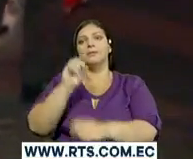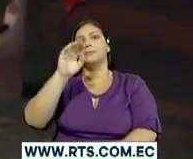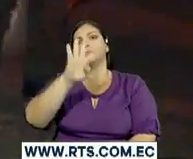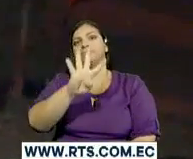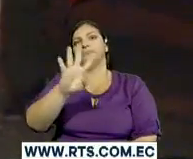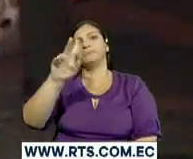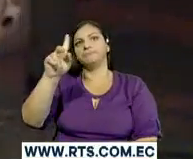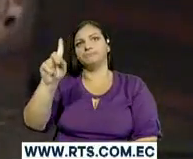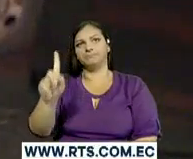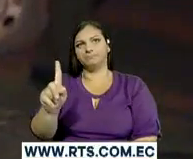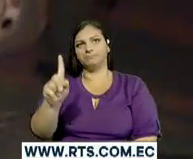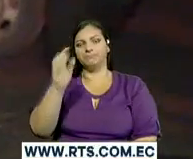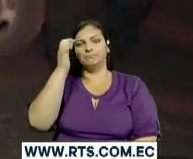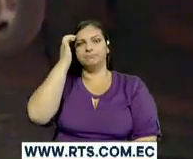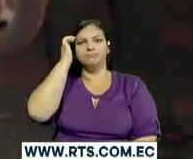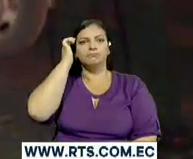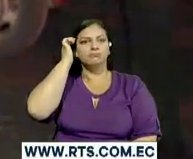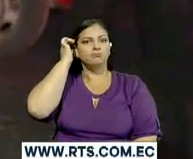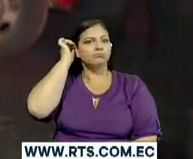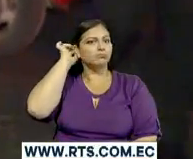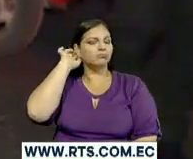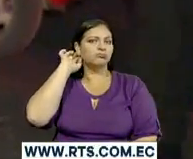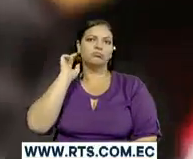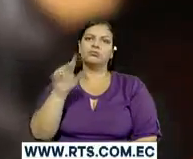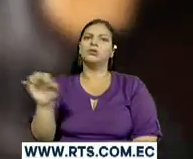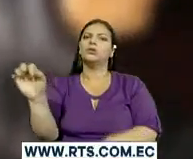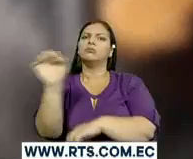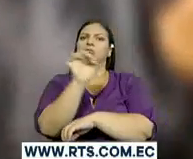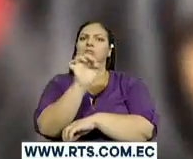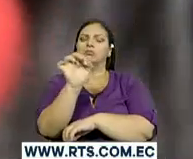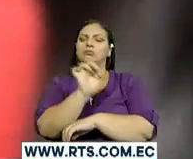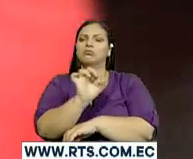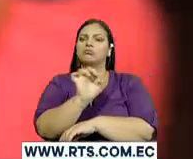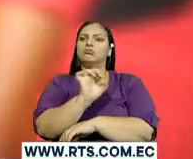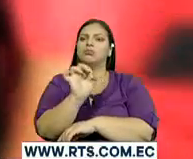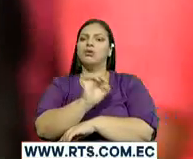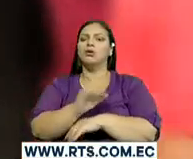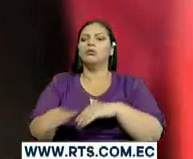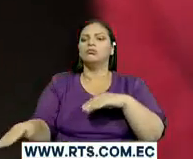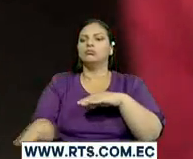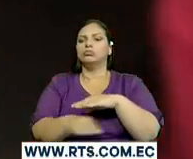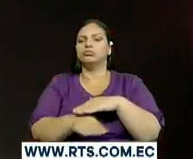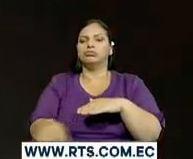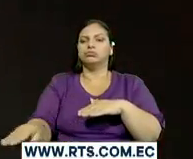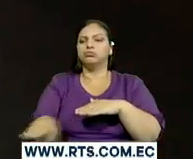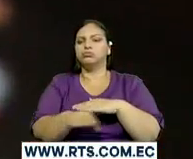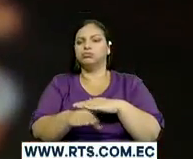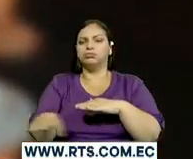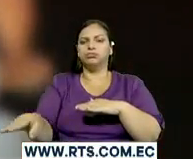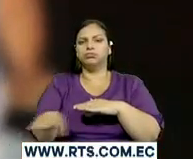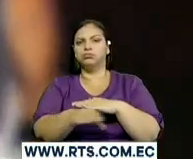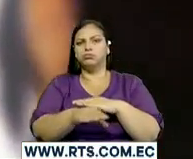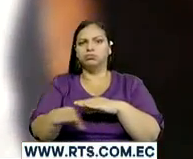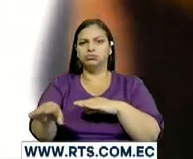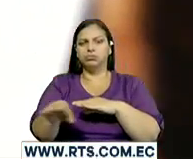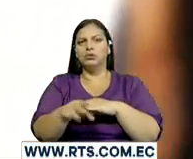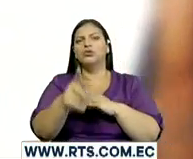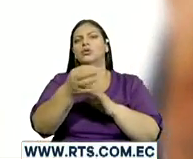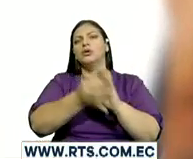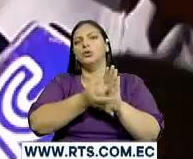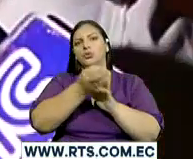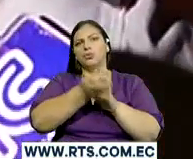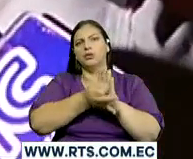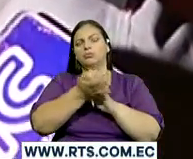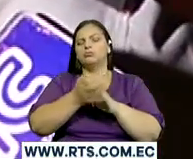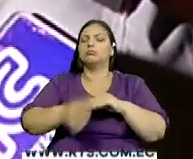se produjo mientras la víctima circulaba en un auto por la cooperativa María Luisa, un sector apartado del cantón